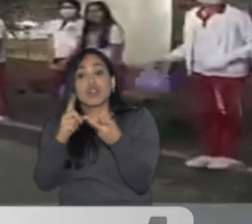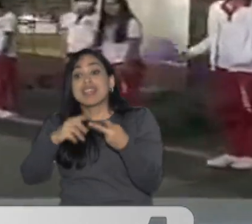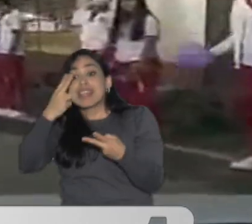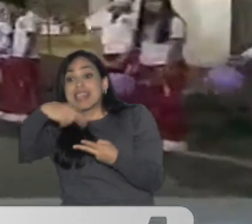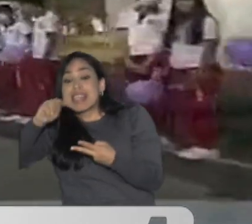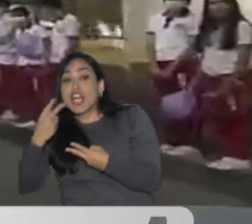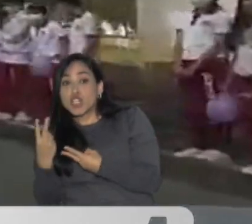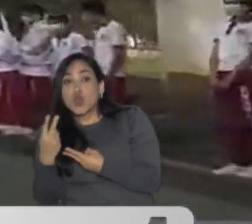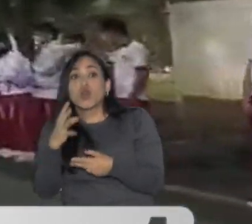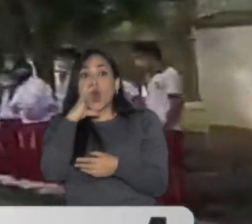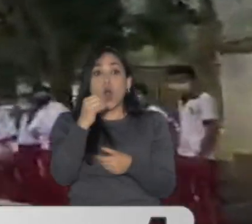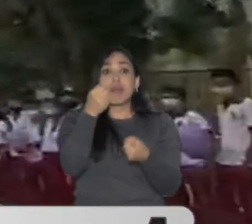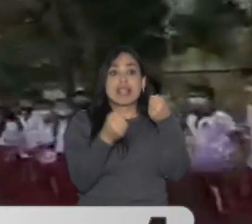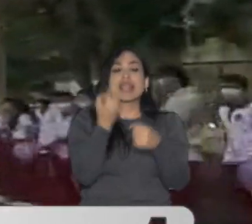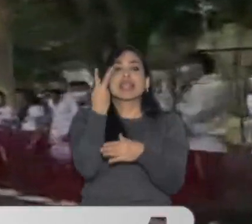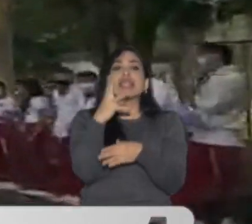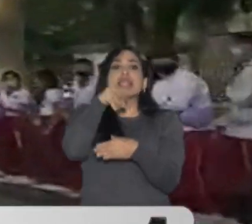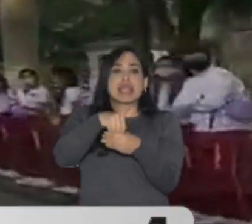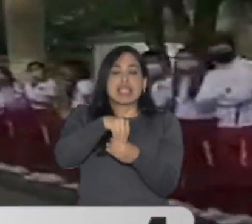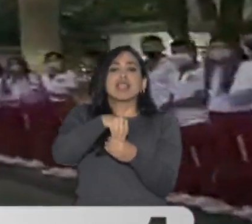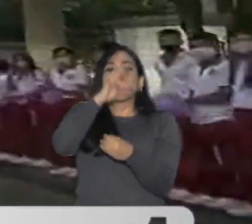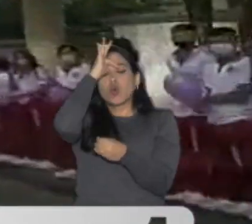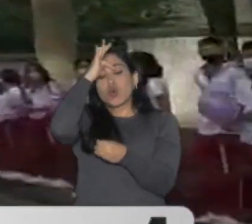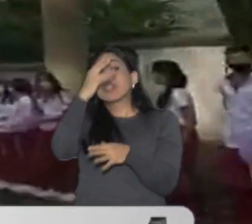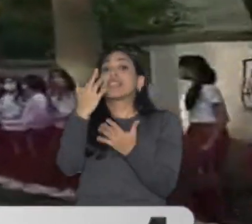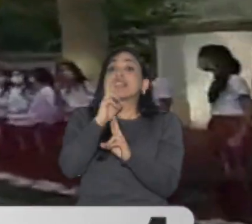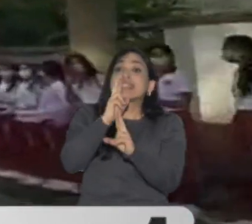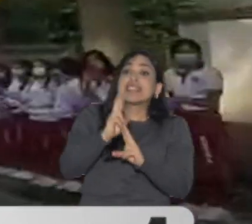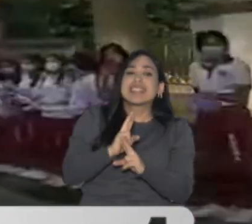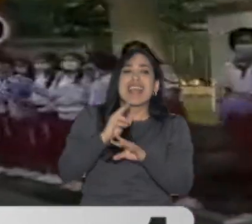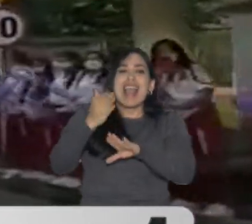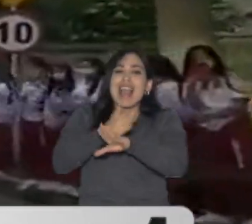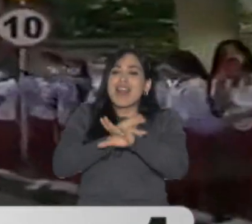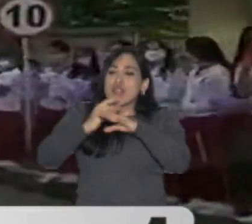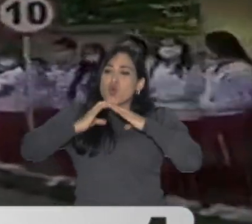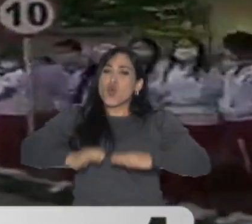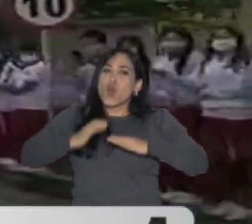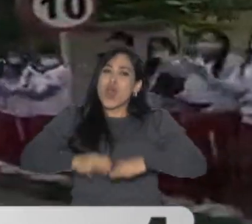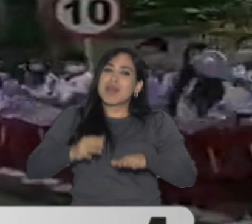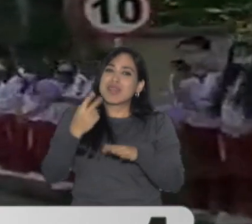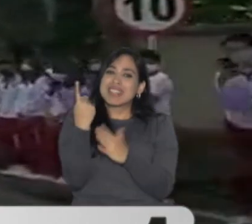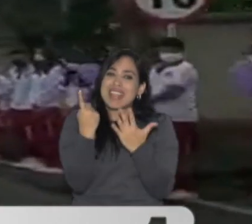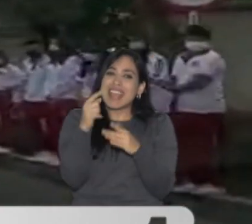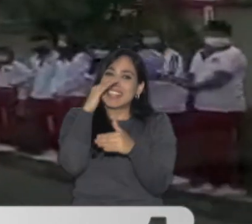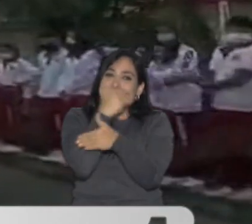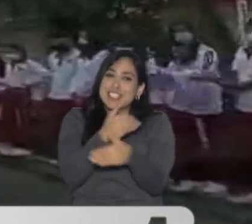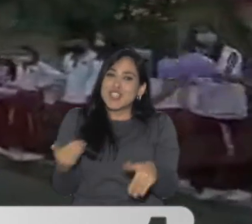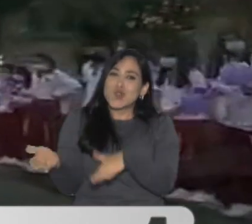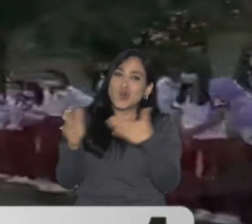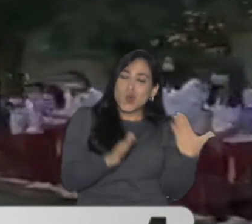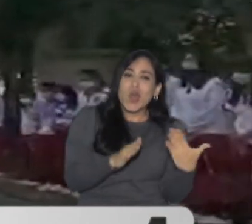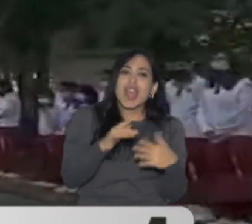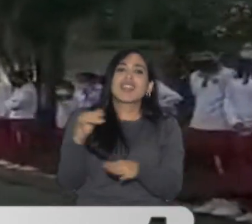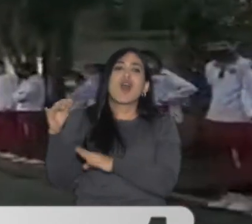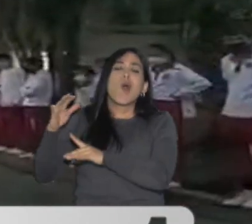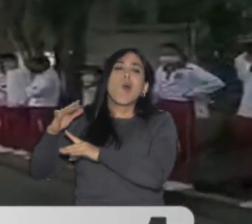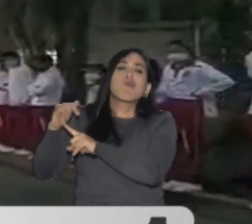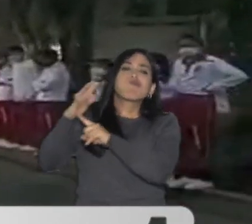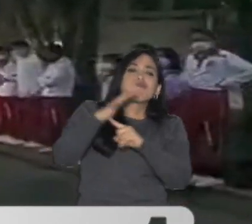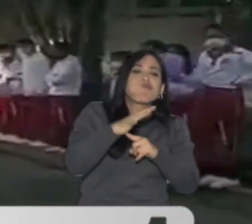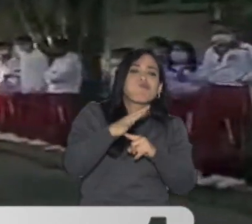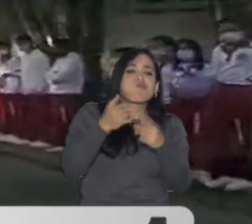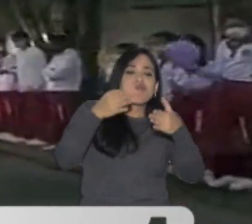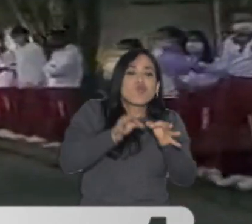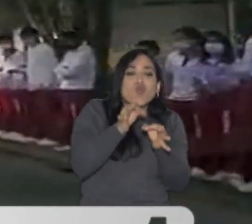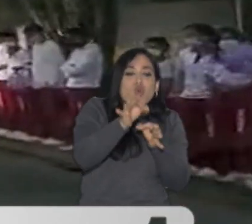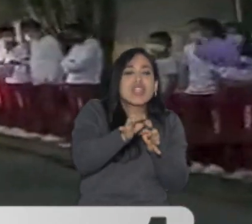cuales también transportaba. Muy temprano, tras las respectivas necropsias, los cuerpos de los 6 menores con ayuda de la Fuerza Aérea llegaron a su lugar